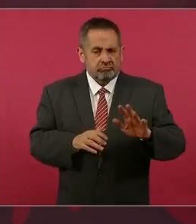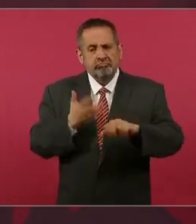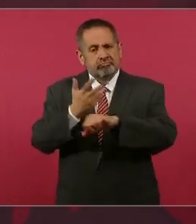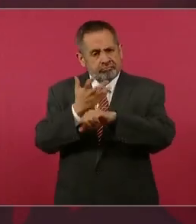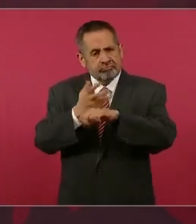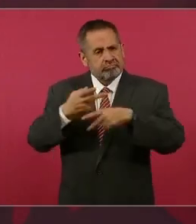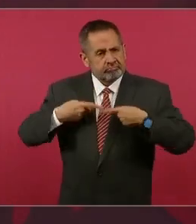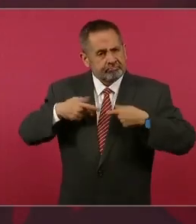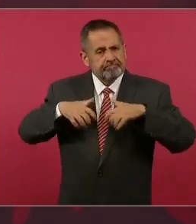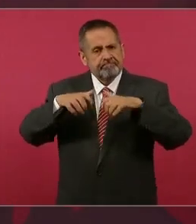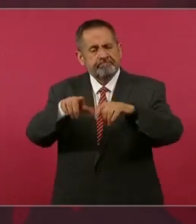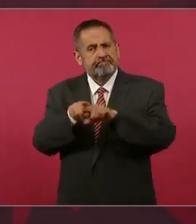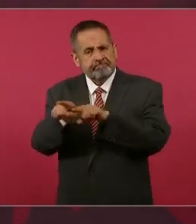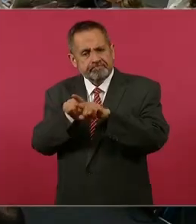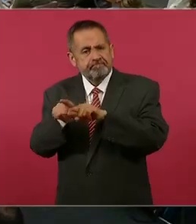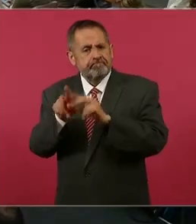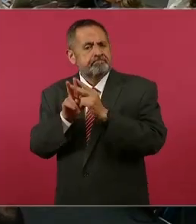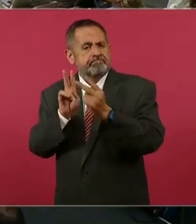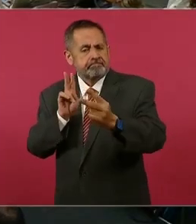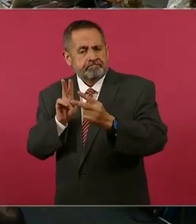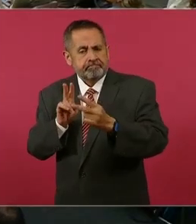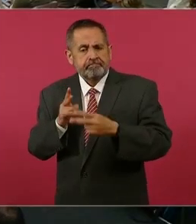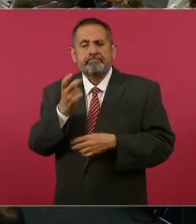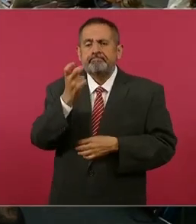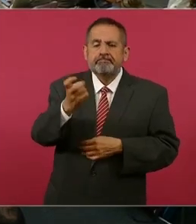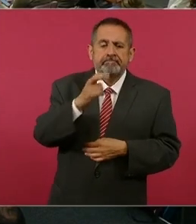vecino, tenemos que estar informando